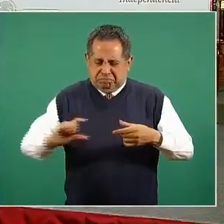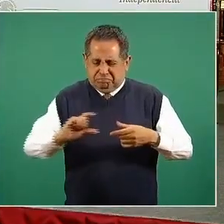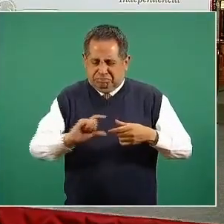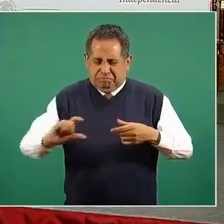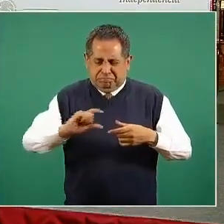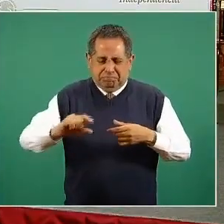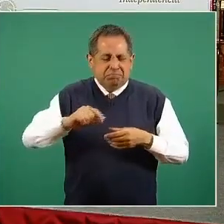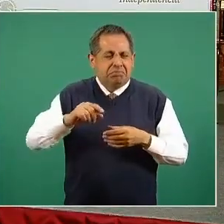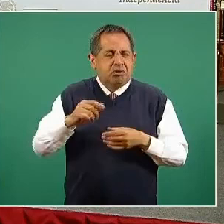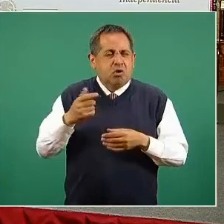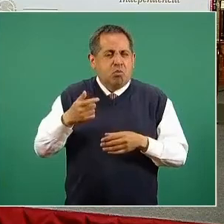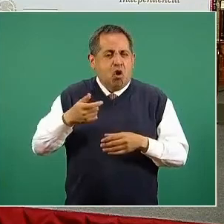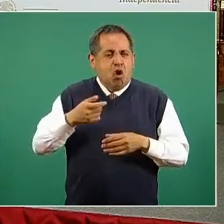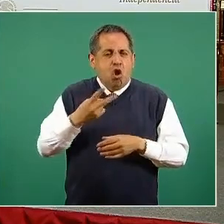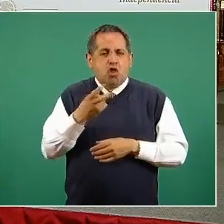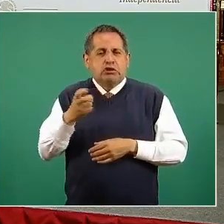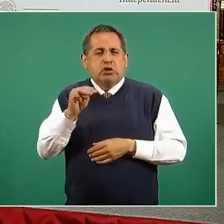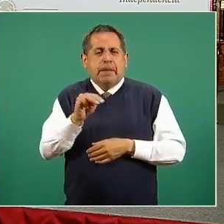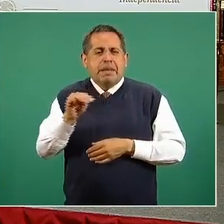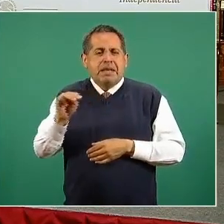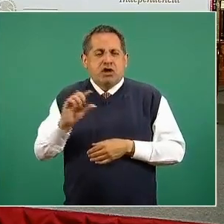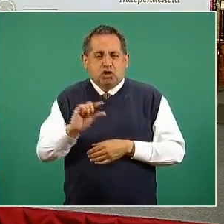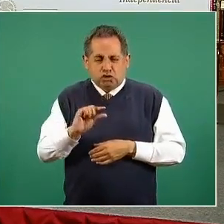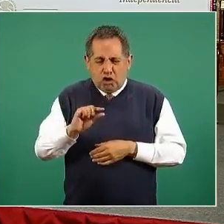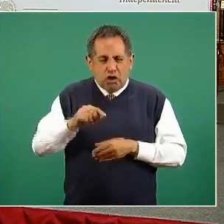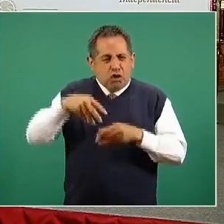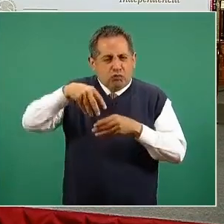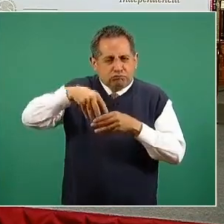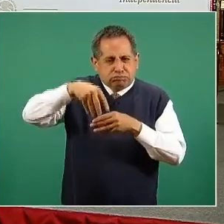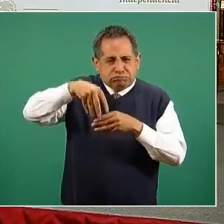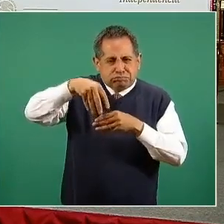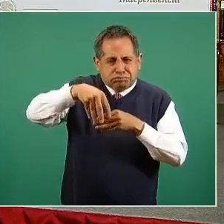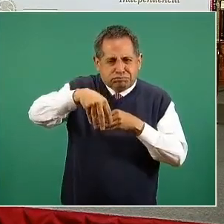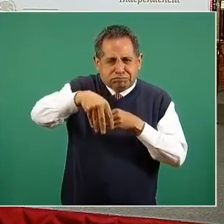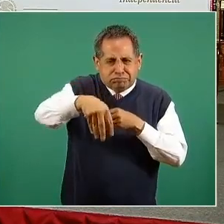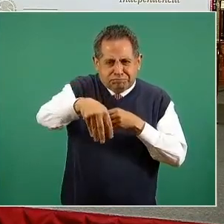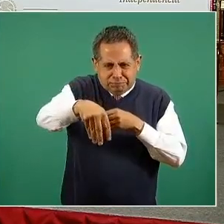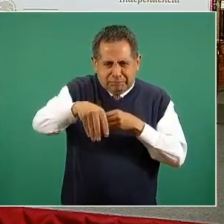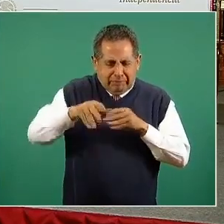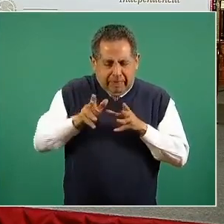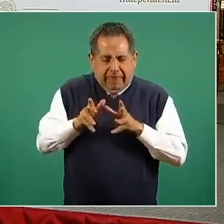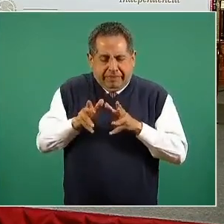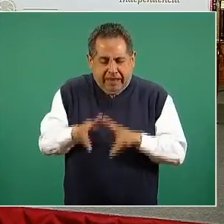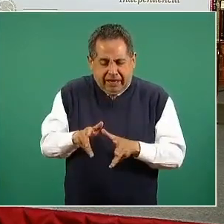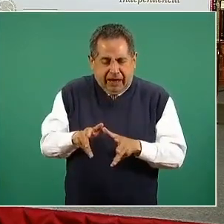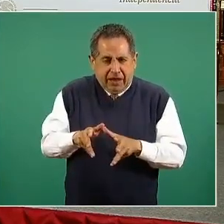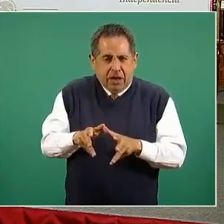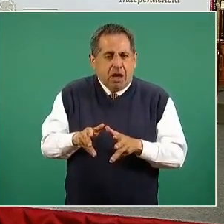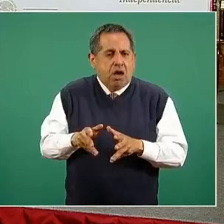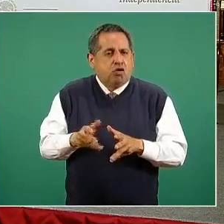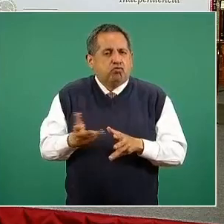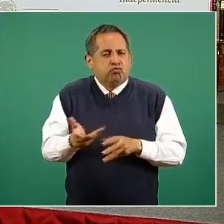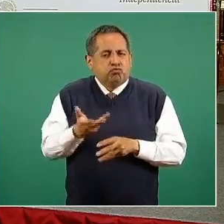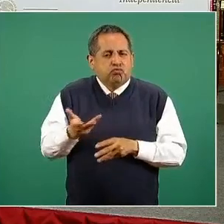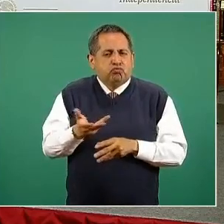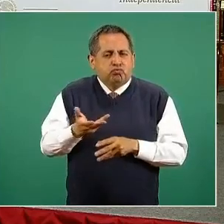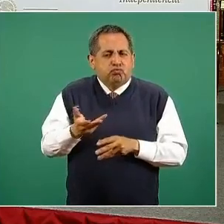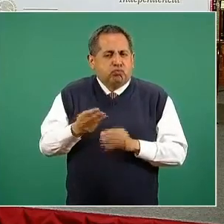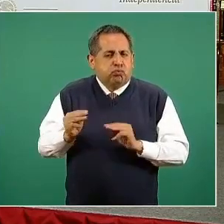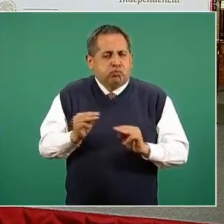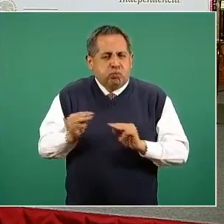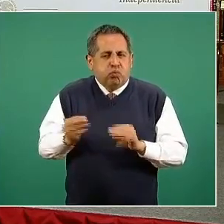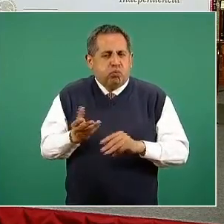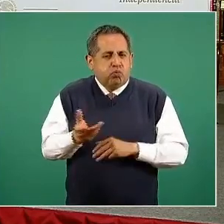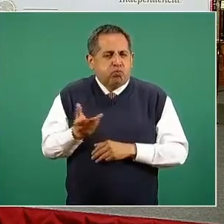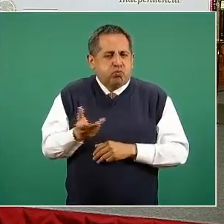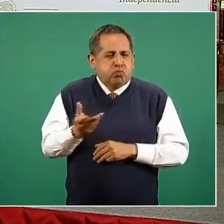100, 200 mililitros. Se pone ahí, se agita y se mantiene a lo largo de 1, 2, 3, quizá 4